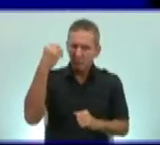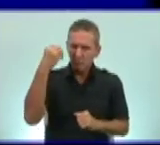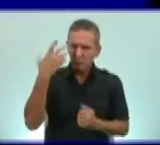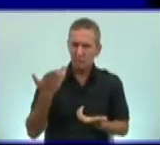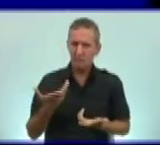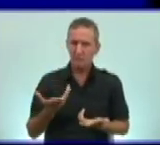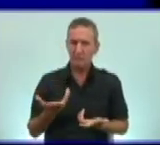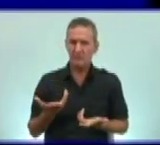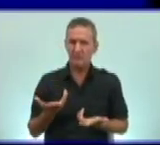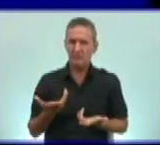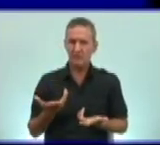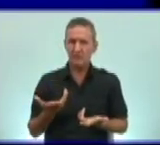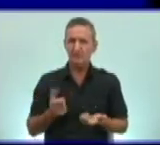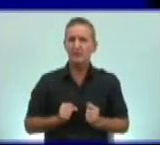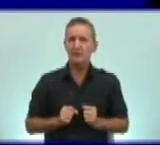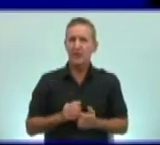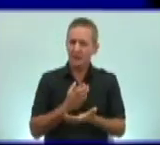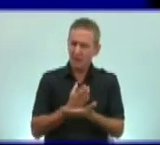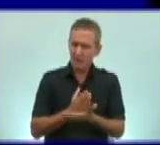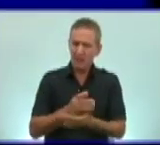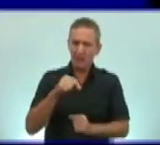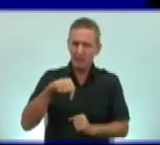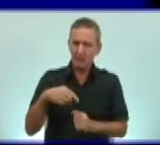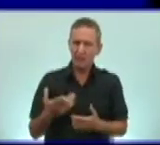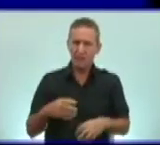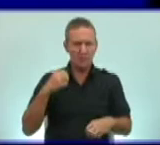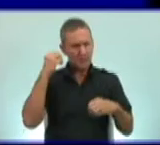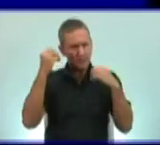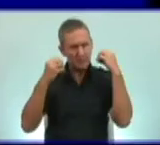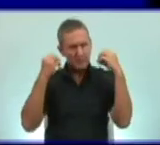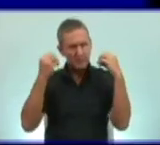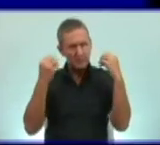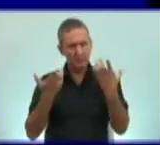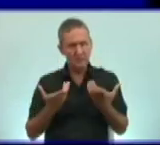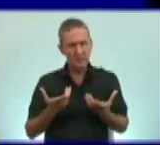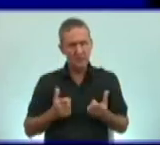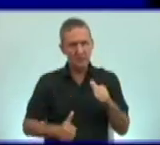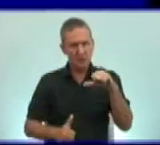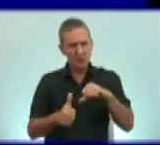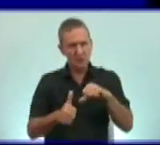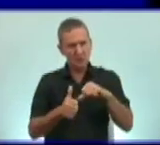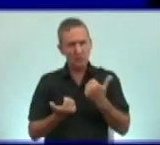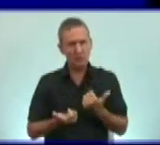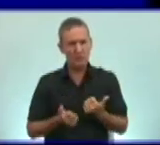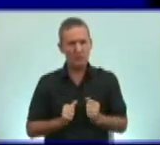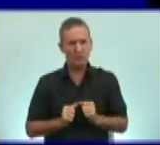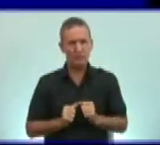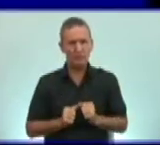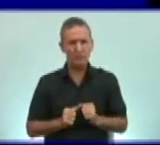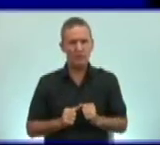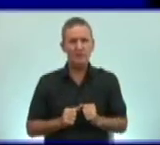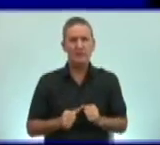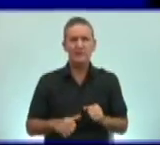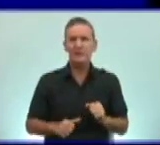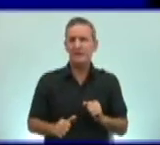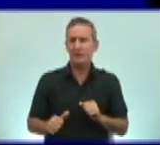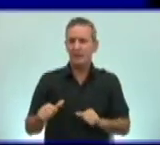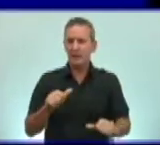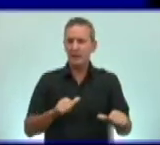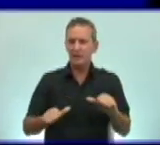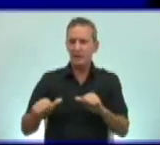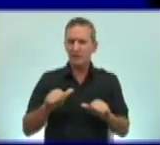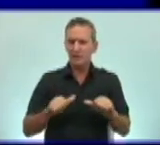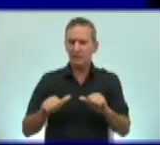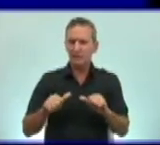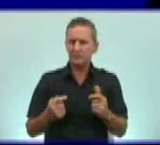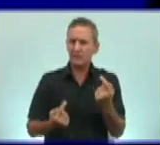en la clase de hoy para analizar el comportamiento de las disoluciones de algunas